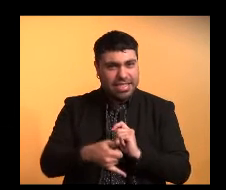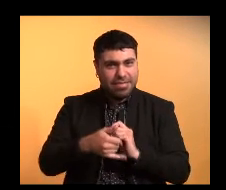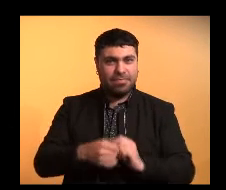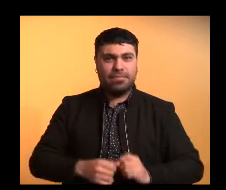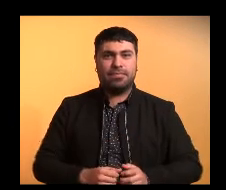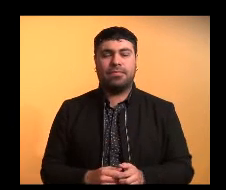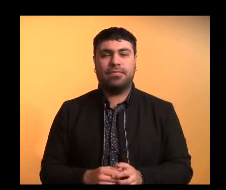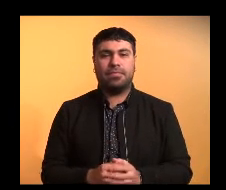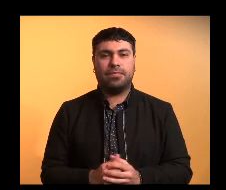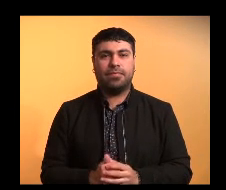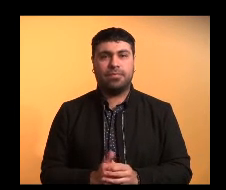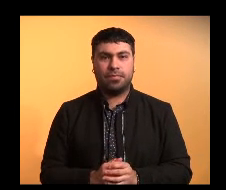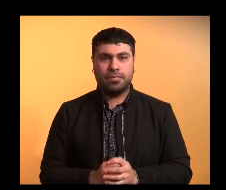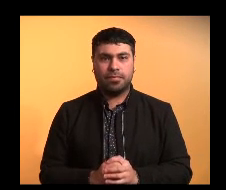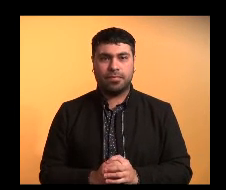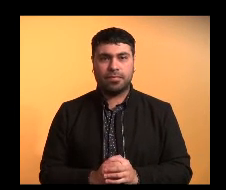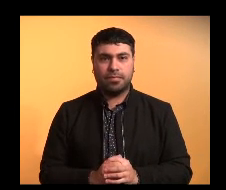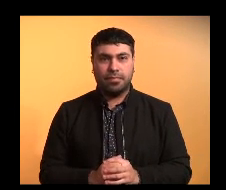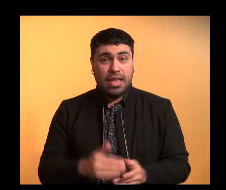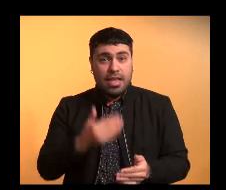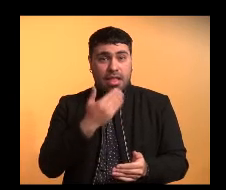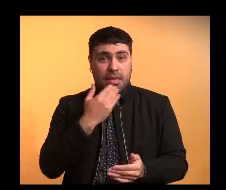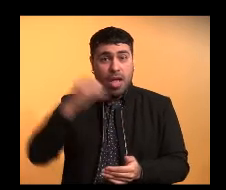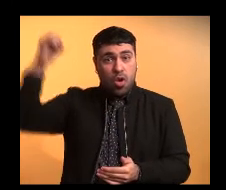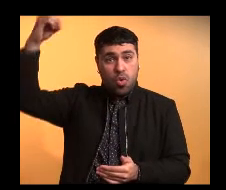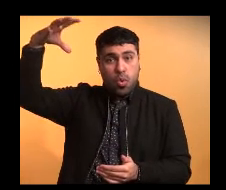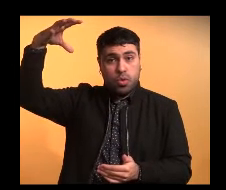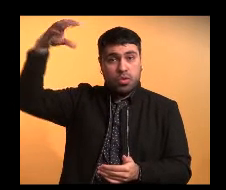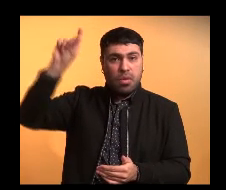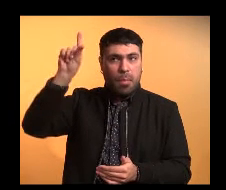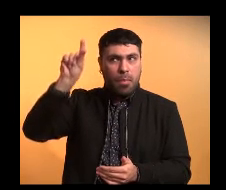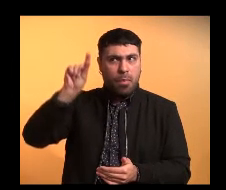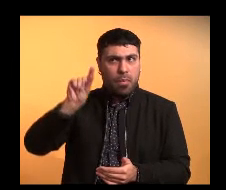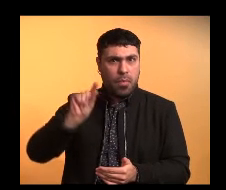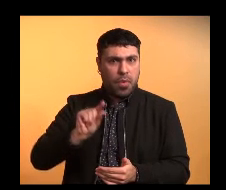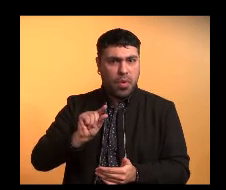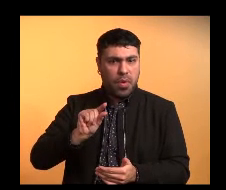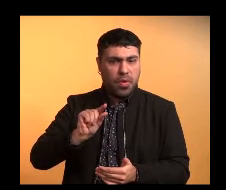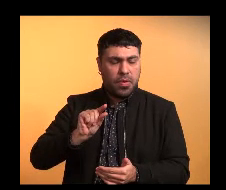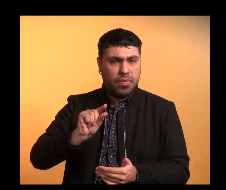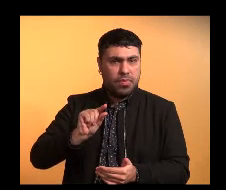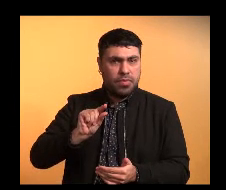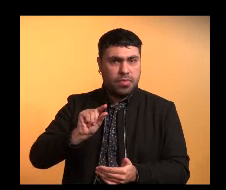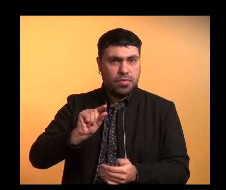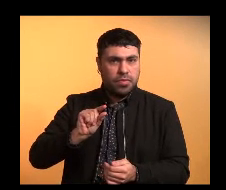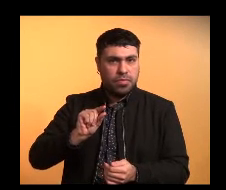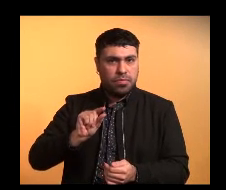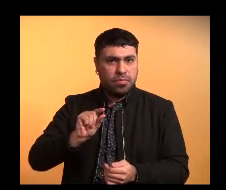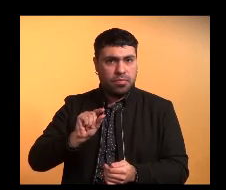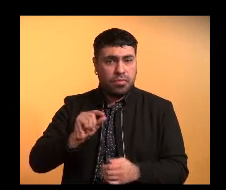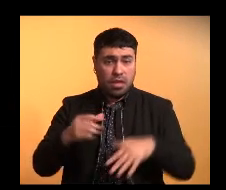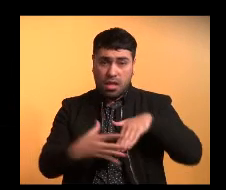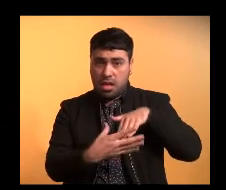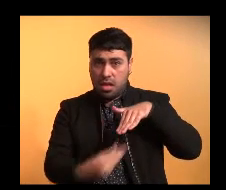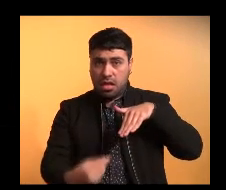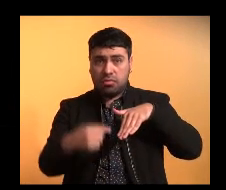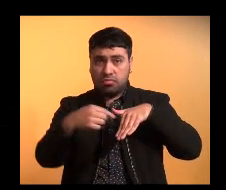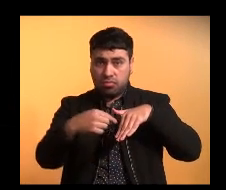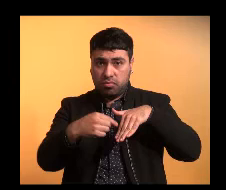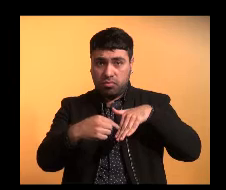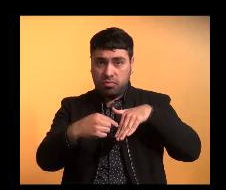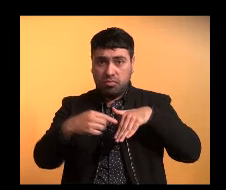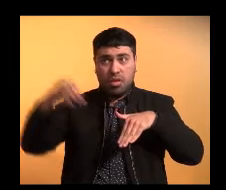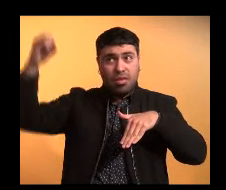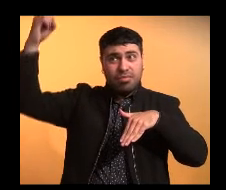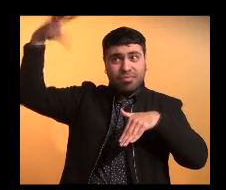organismos que están adaptados a baja luminosidad. ¿Por qué? Porque en Antártica recibe mucho menos luz que si lo comparamos, por ejemplo,